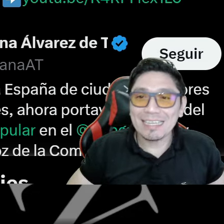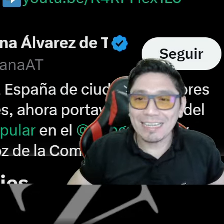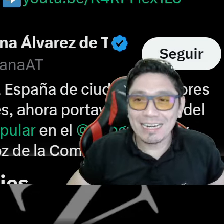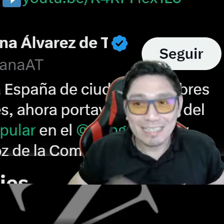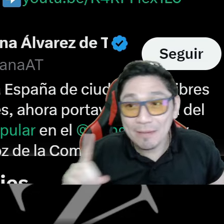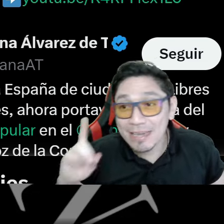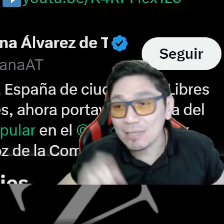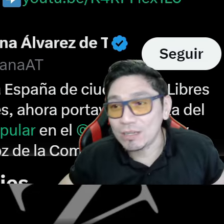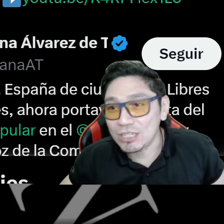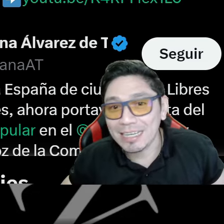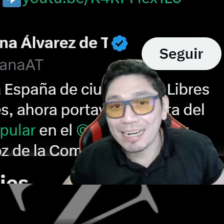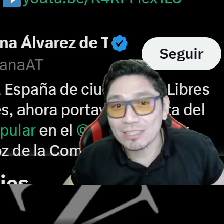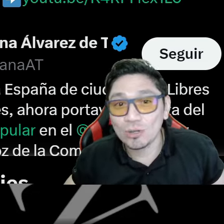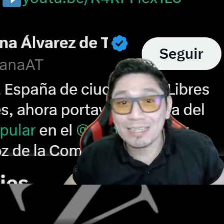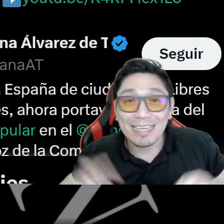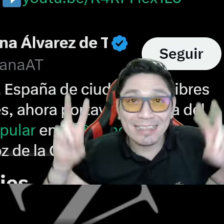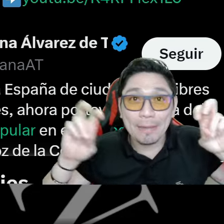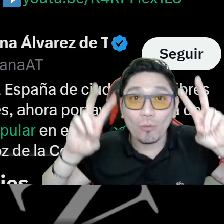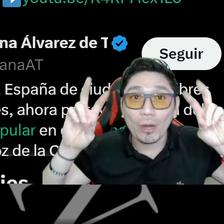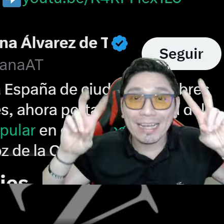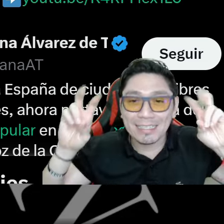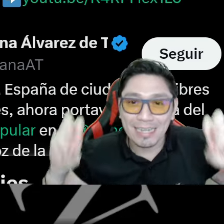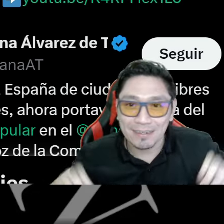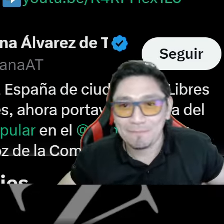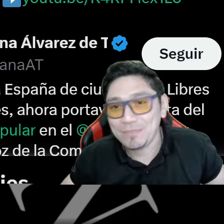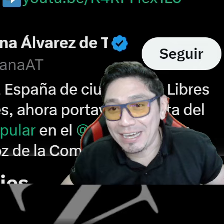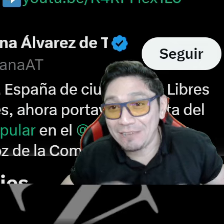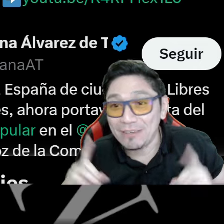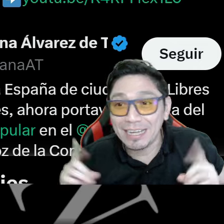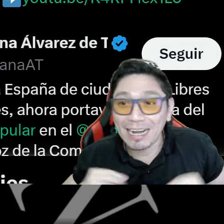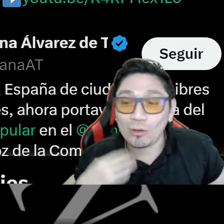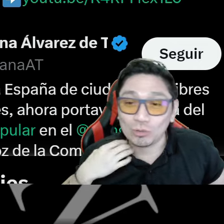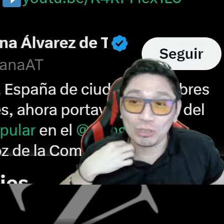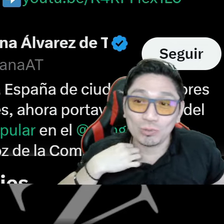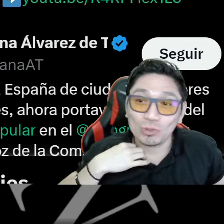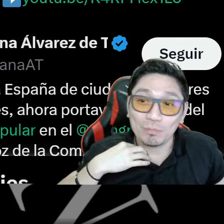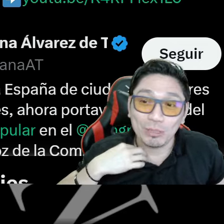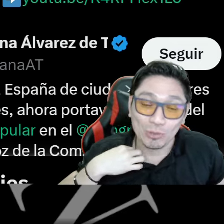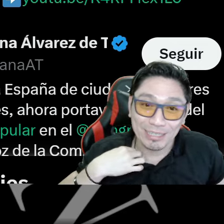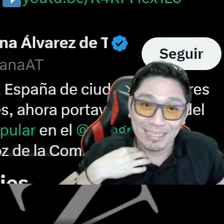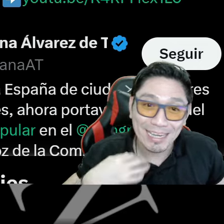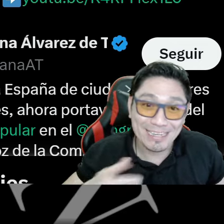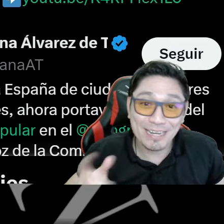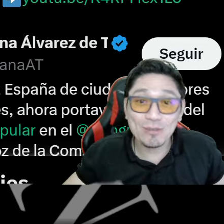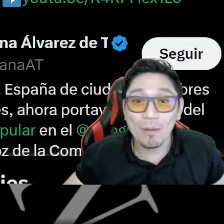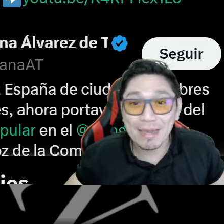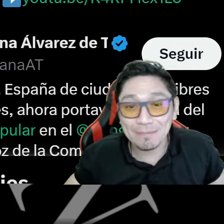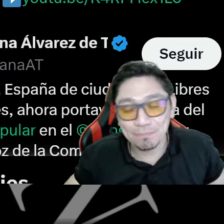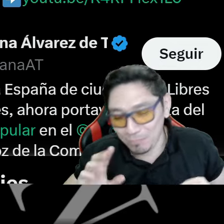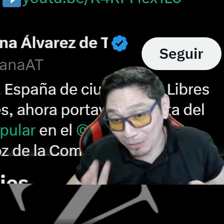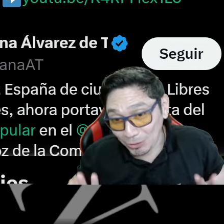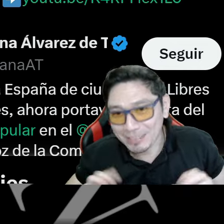Cayetana ya había ido a Chile a dar lecciones de democracia y a defender la Constitución de pinochet Ayer vino